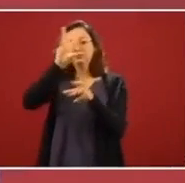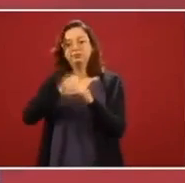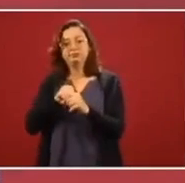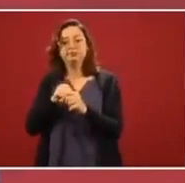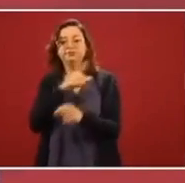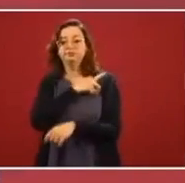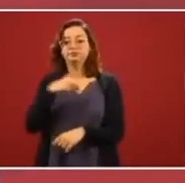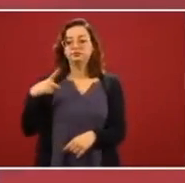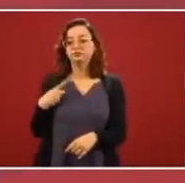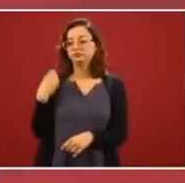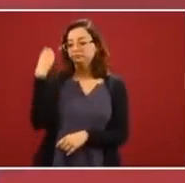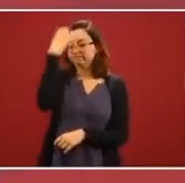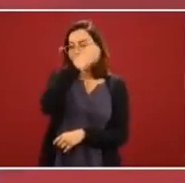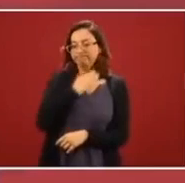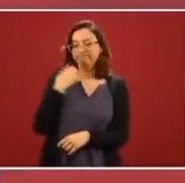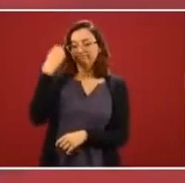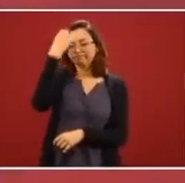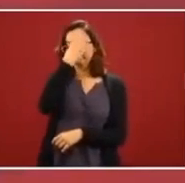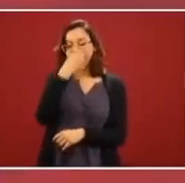en nuestro